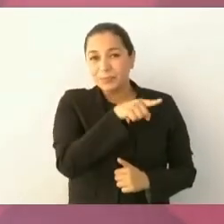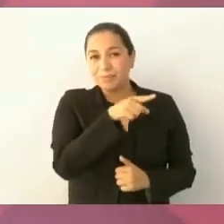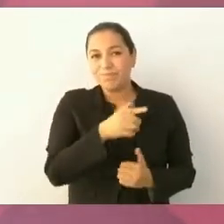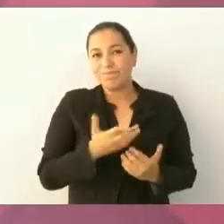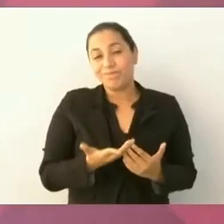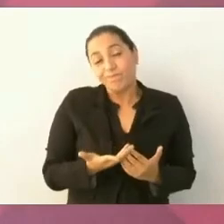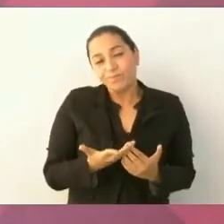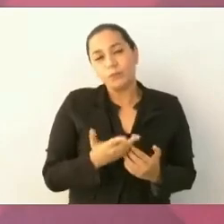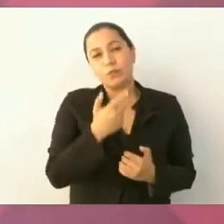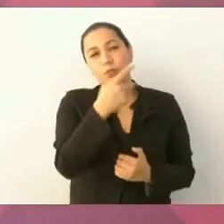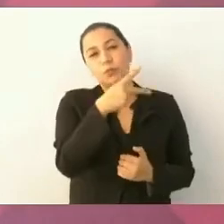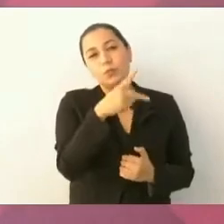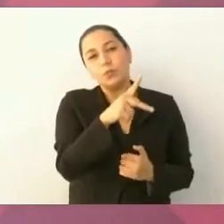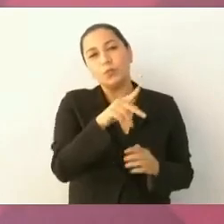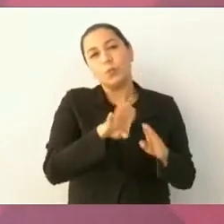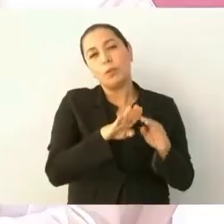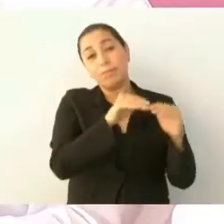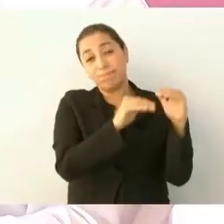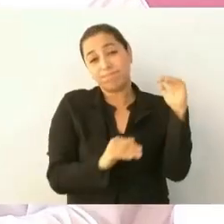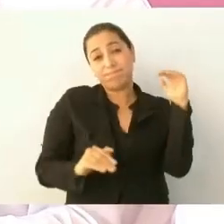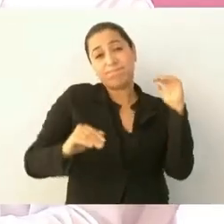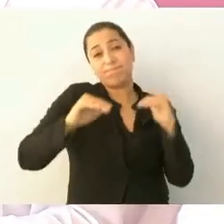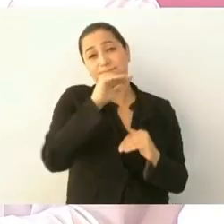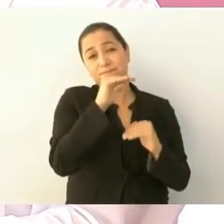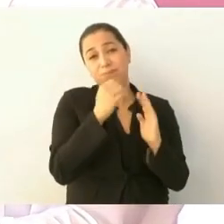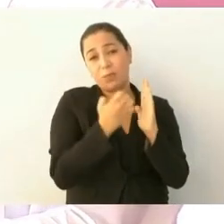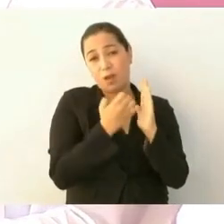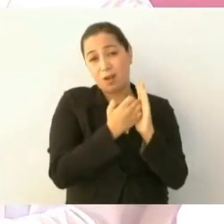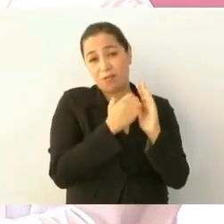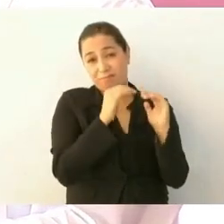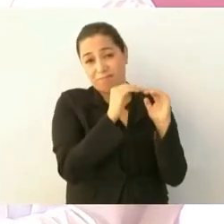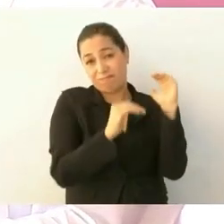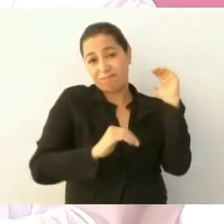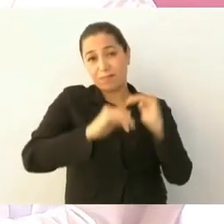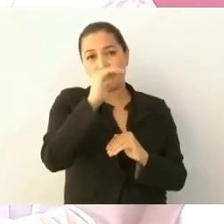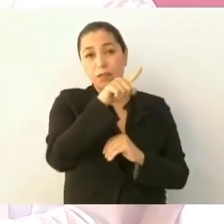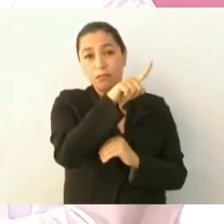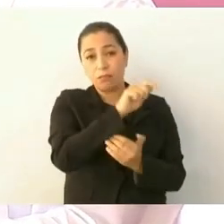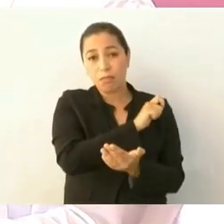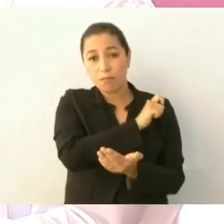la cúpula del poder económico no pagaban.